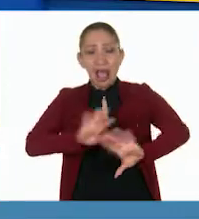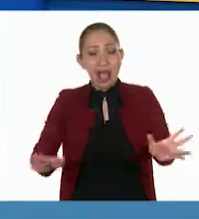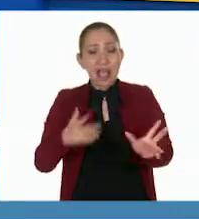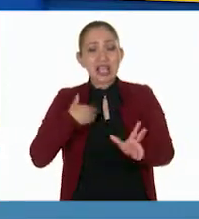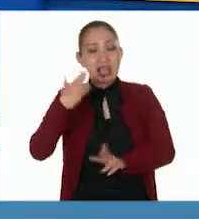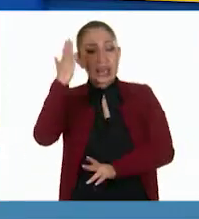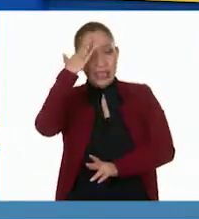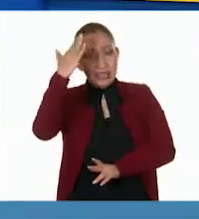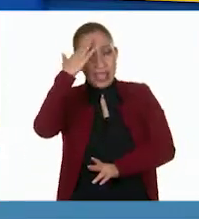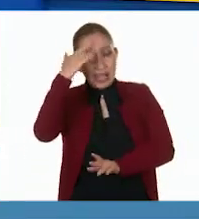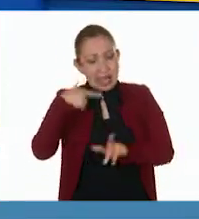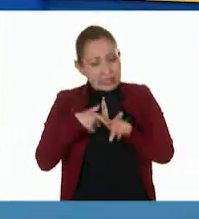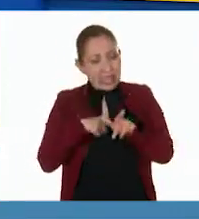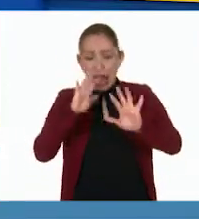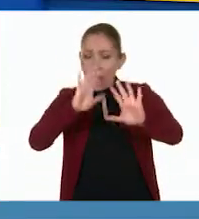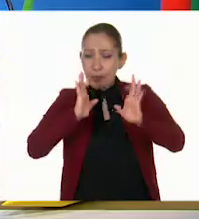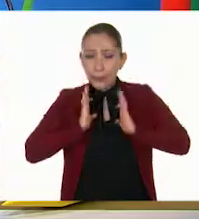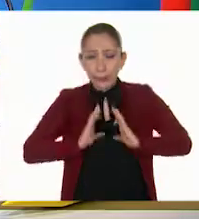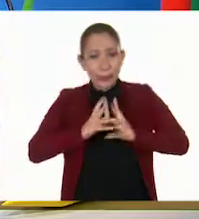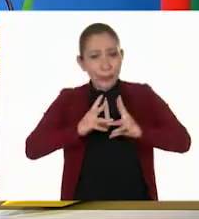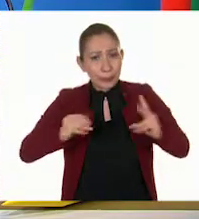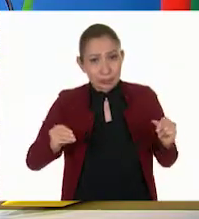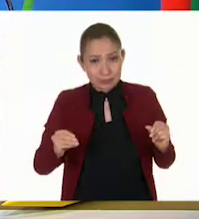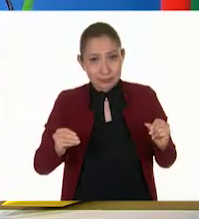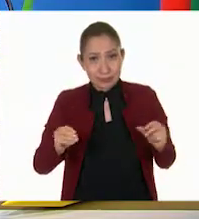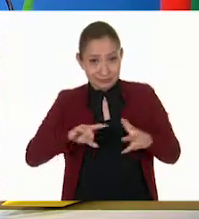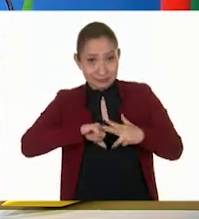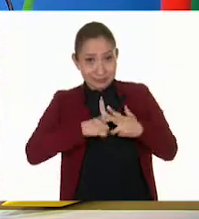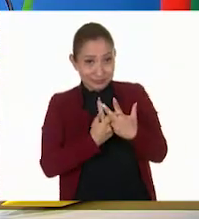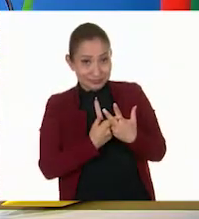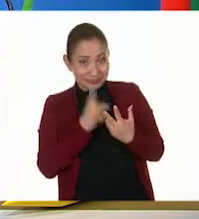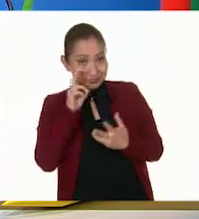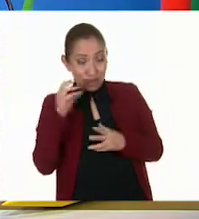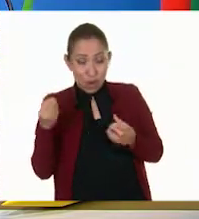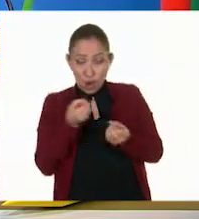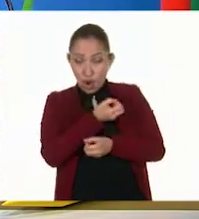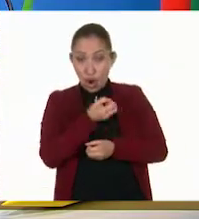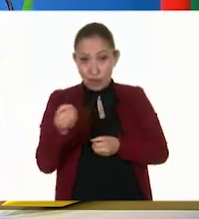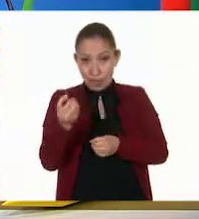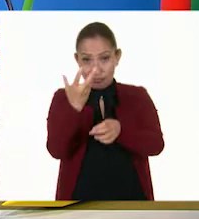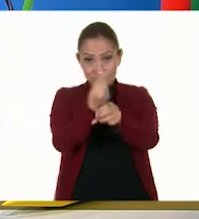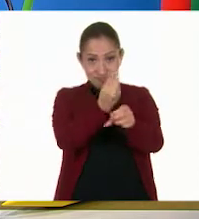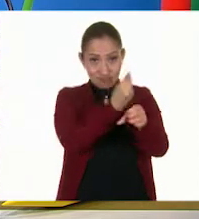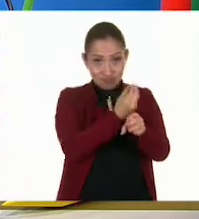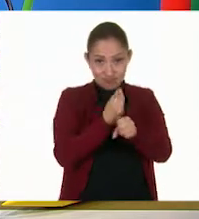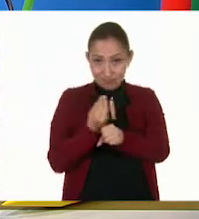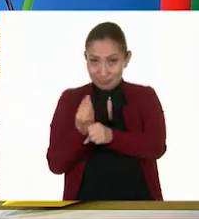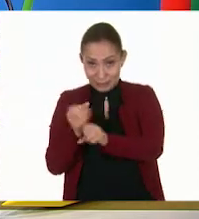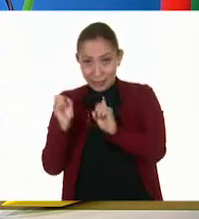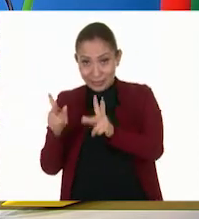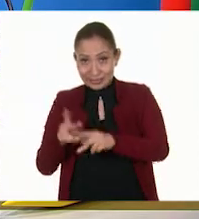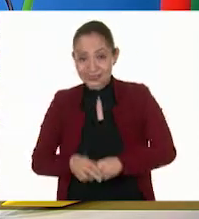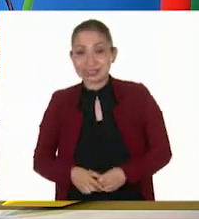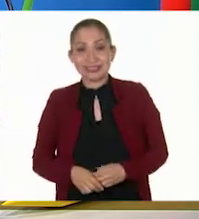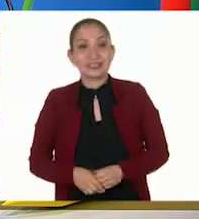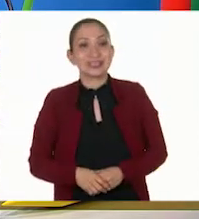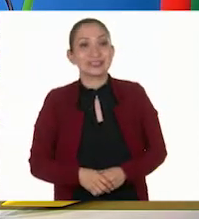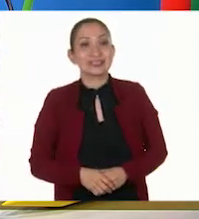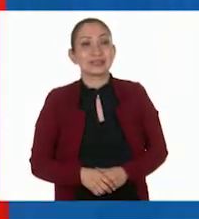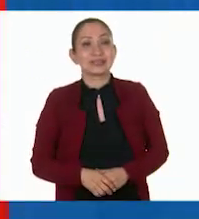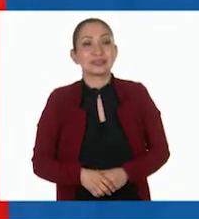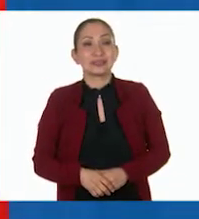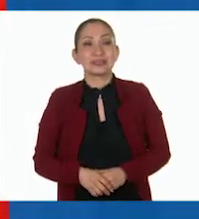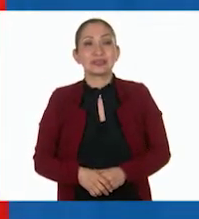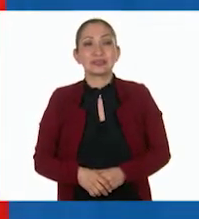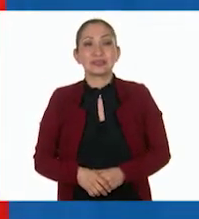líderes que seguían en pie de lucha. Vamos a empezar a acomodar este desorden, ¿te parece? Me parece perfecto.